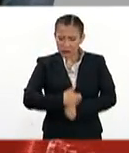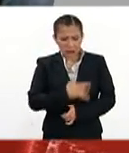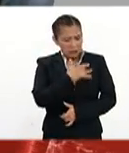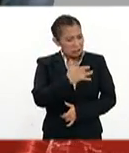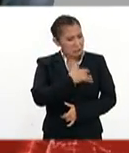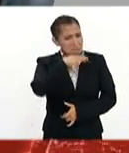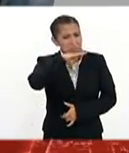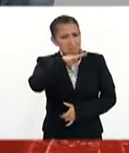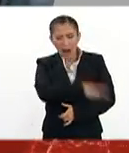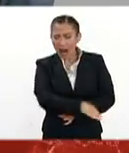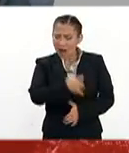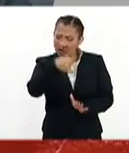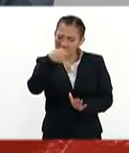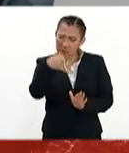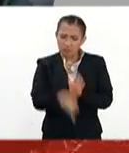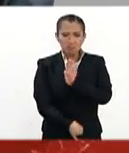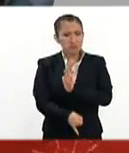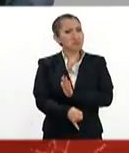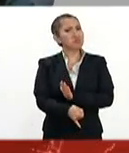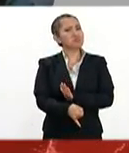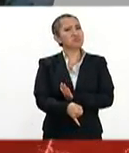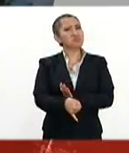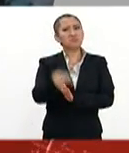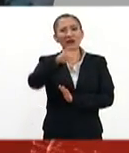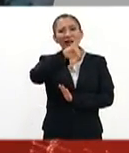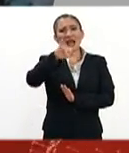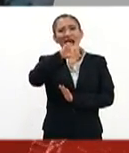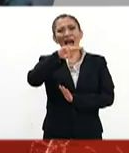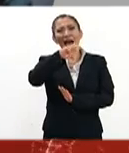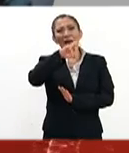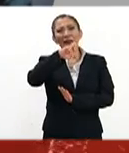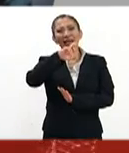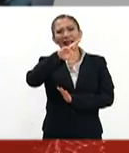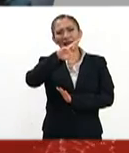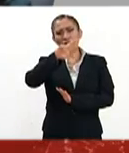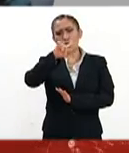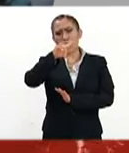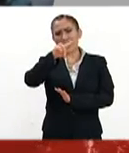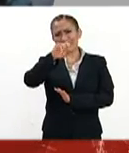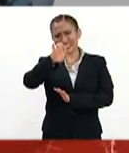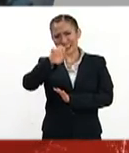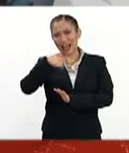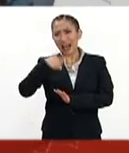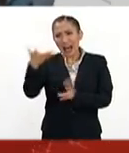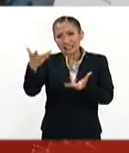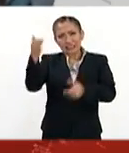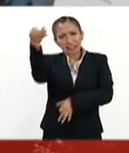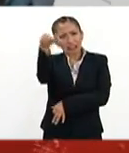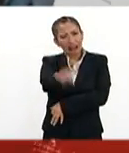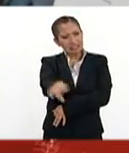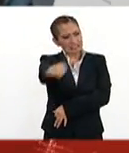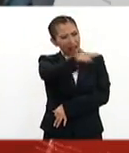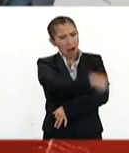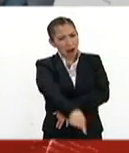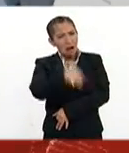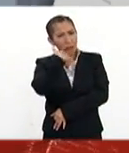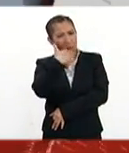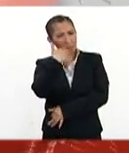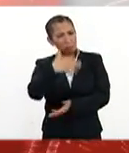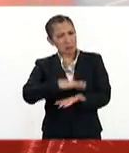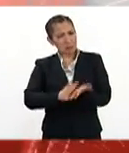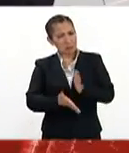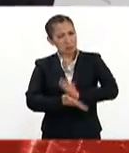Nos duele profundamente que Javier Duarte nos haya traicionado con la